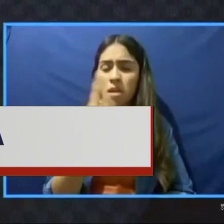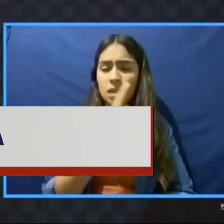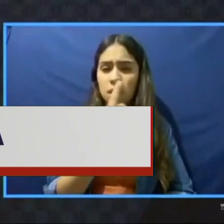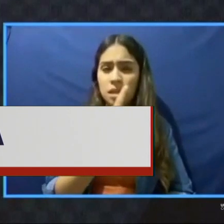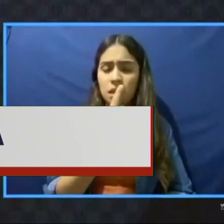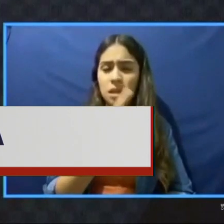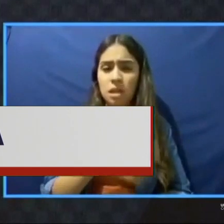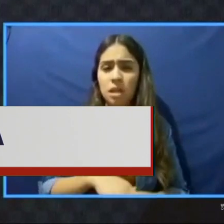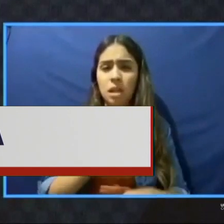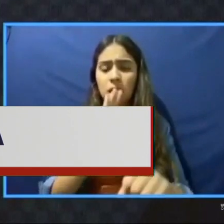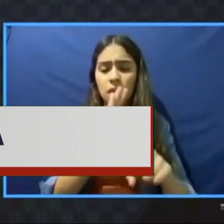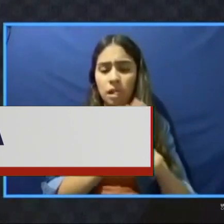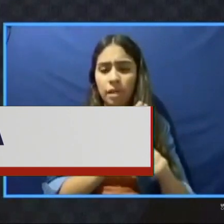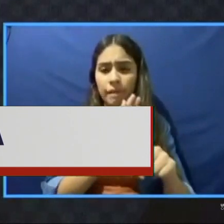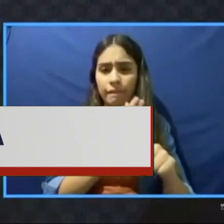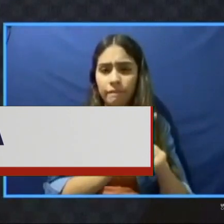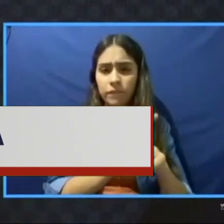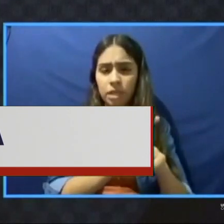coincide y respalda con las